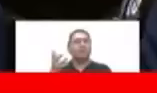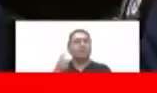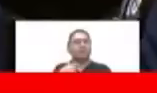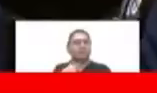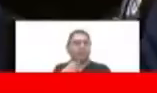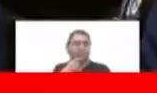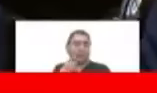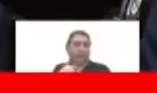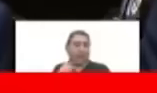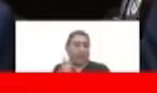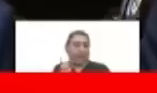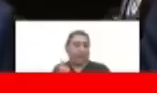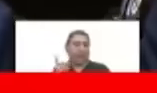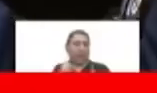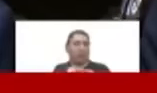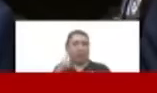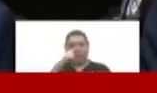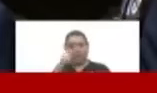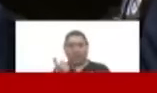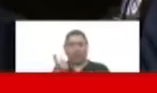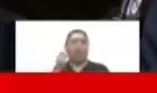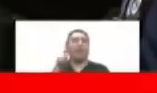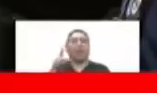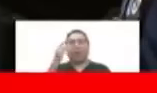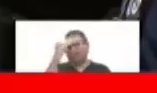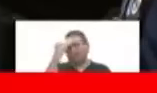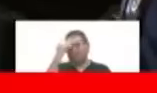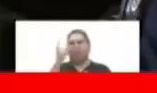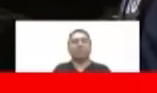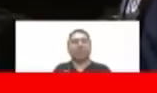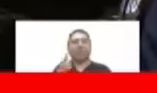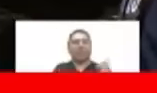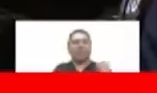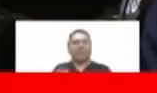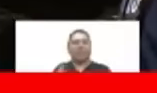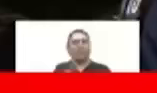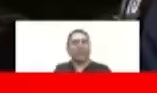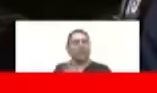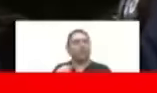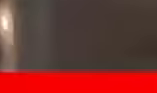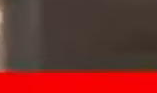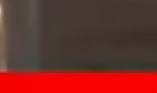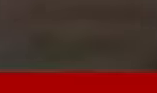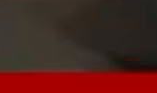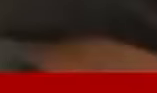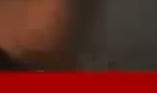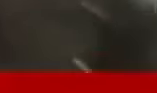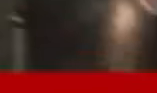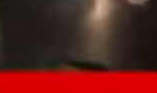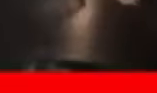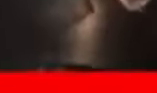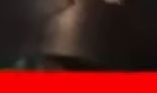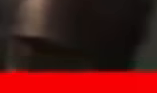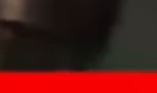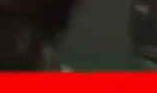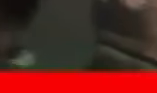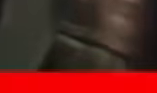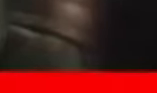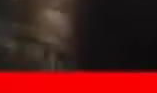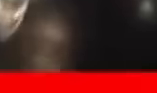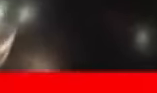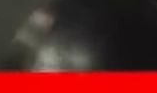Obvio. Ahora, no podía durar 10 años. Porque la verdad porque que no eso es el péndulo. Bueno. Vamos para acá, borramos, vamos. Bueno, porque no se